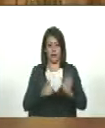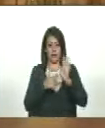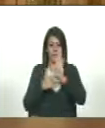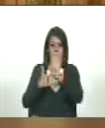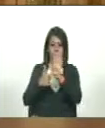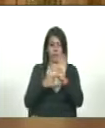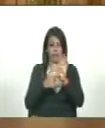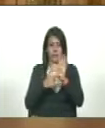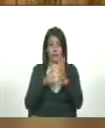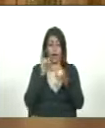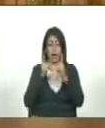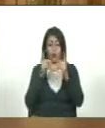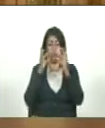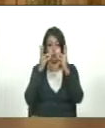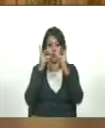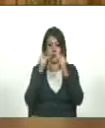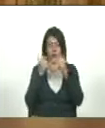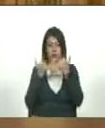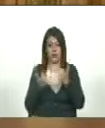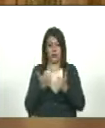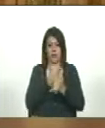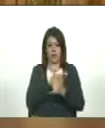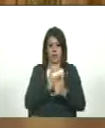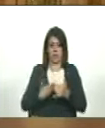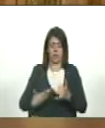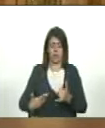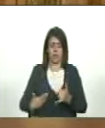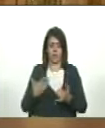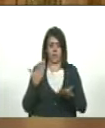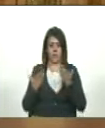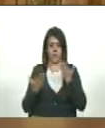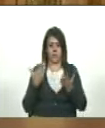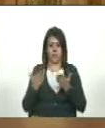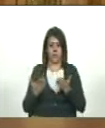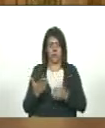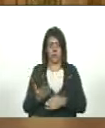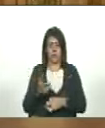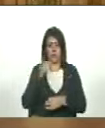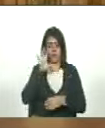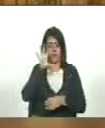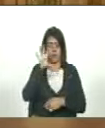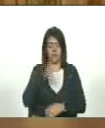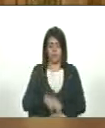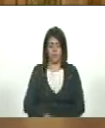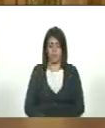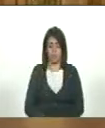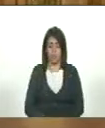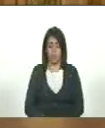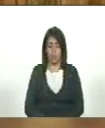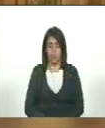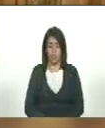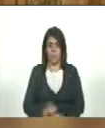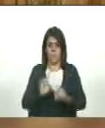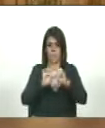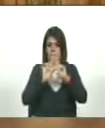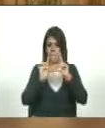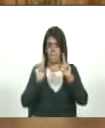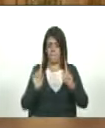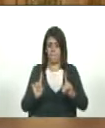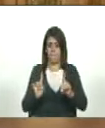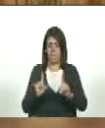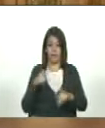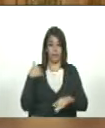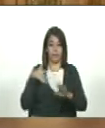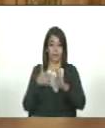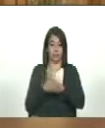mostrar algunos números que ya el presidente ha compartido con el país, pero que